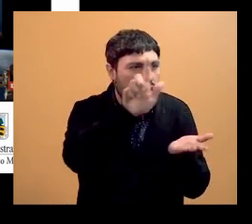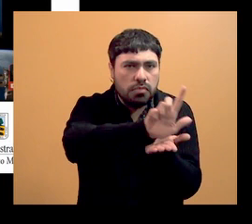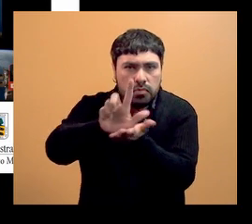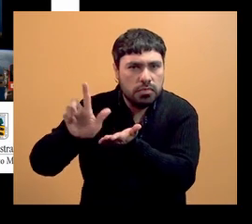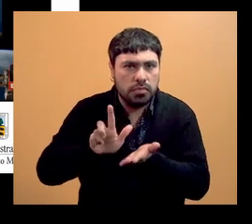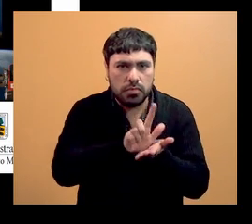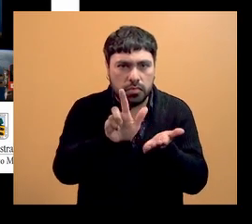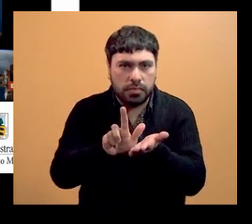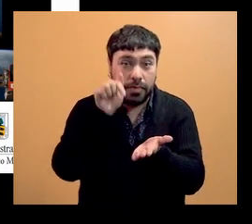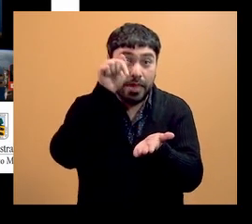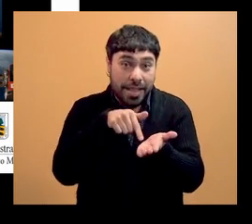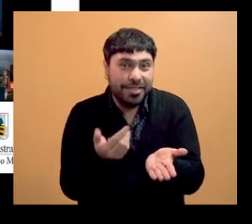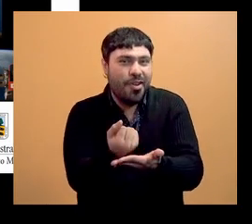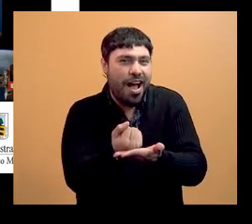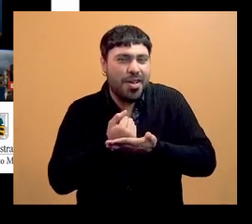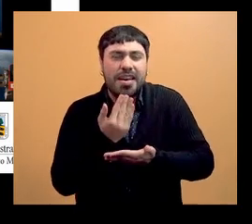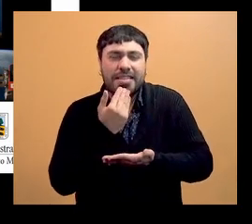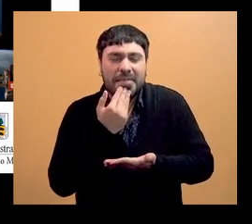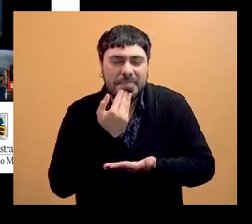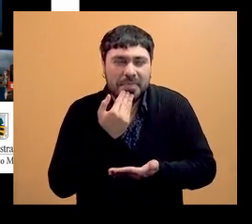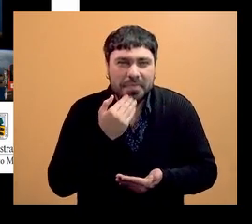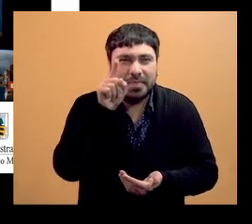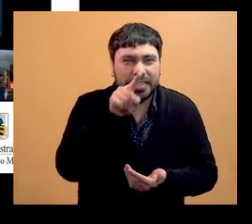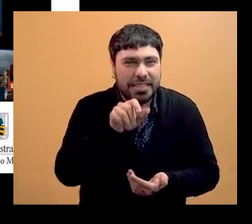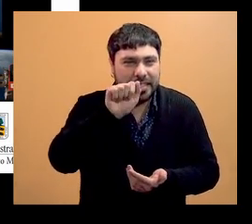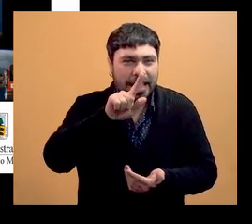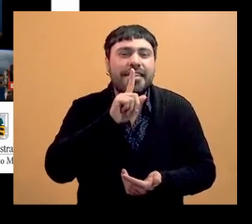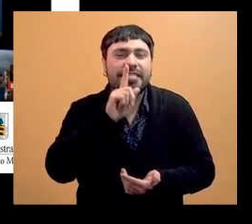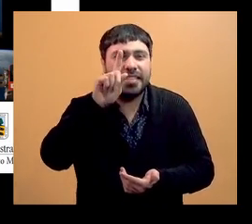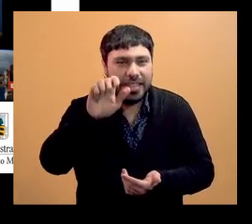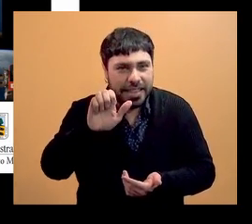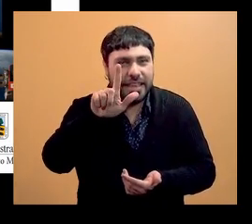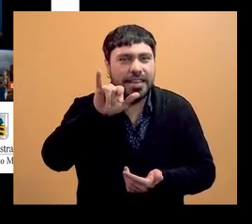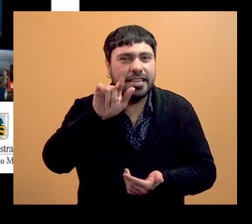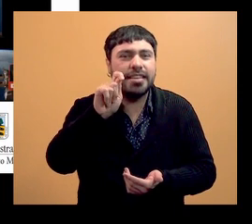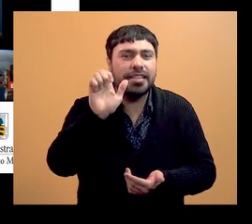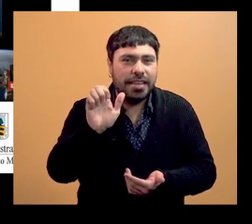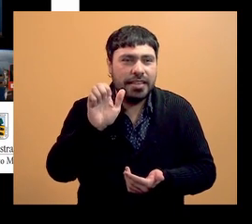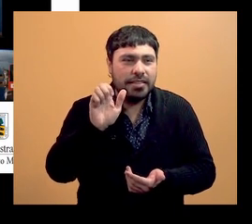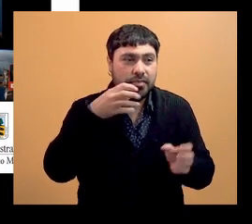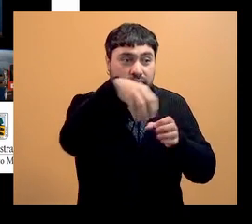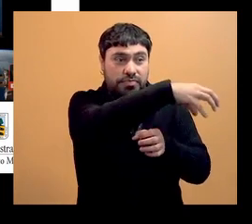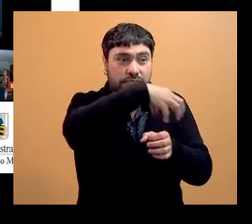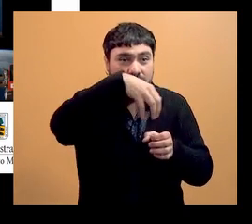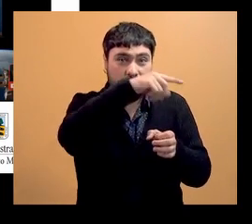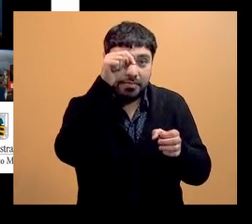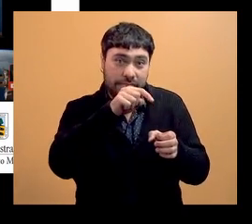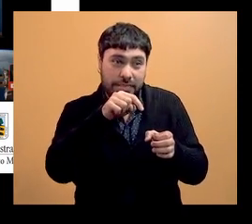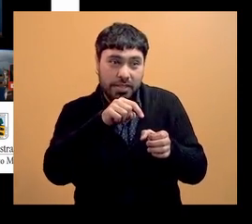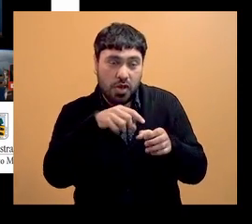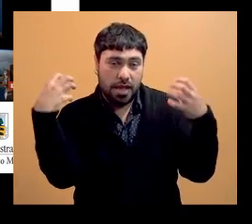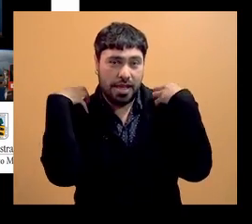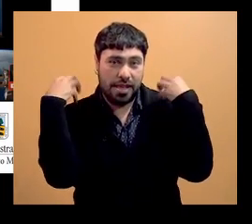básicamente están viendo siempre la misma posición, nunca giran junto con el planeta, por lo tanto siempre en la misma